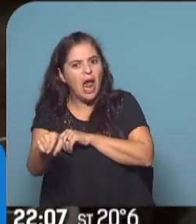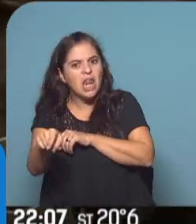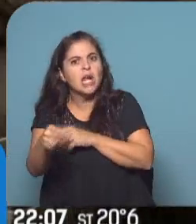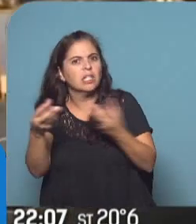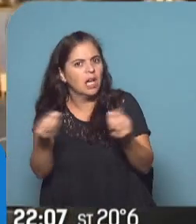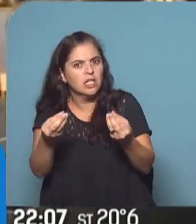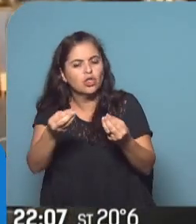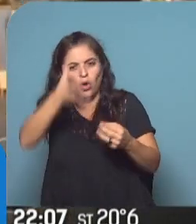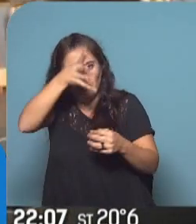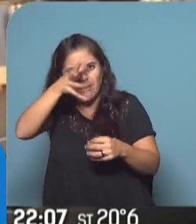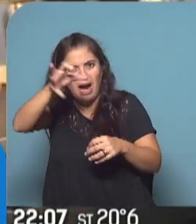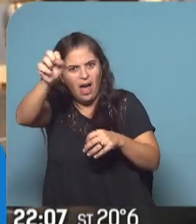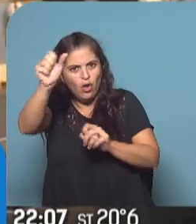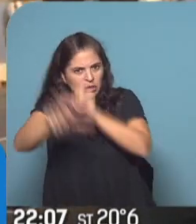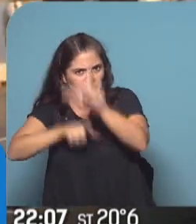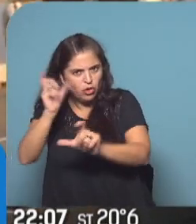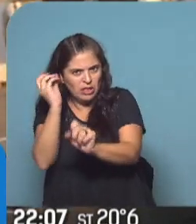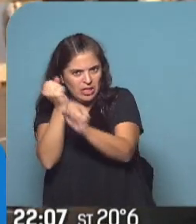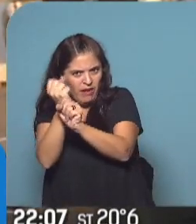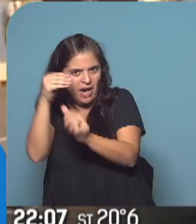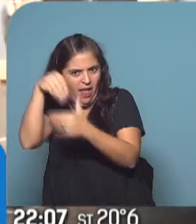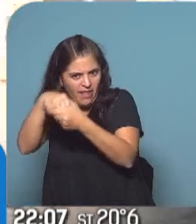y por lo tanto buenas relaciones con Irán.